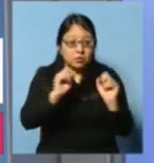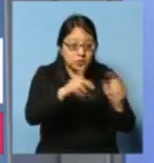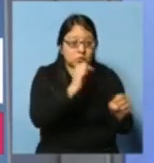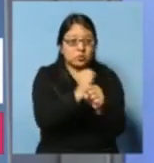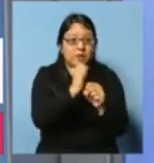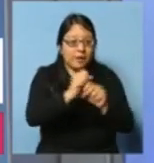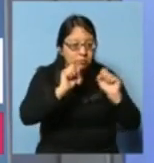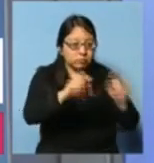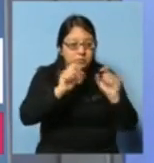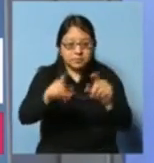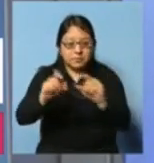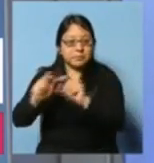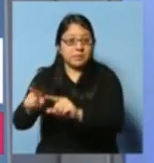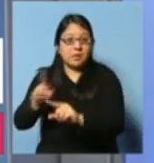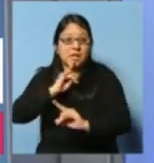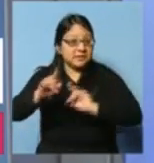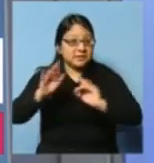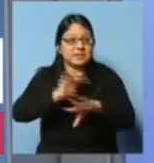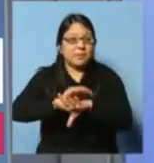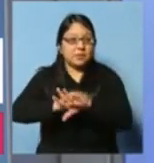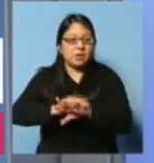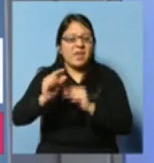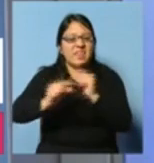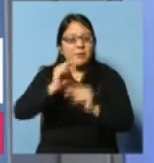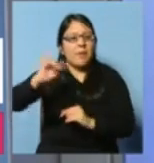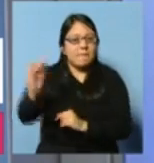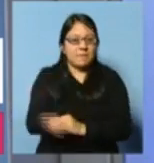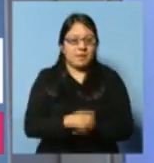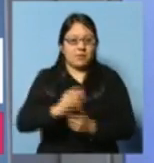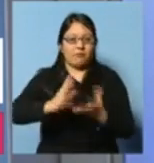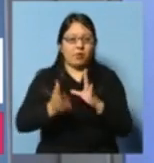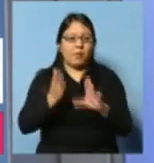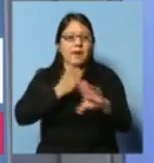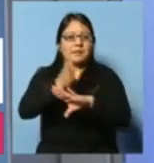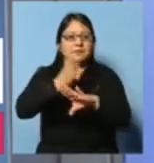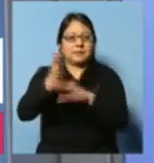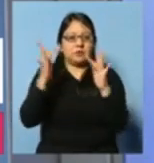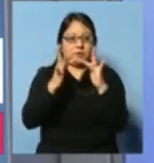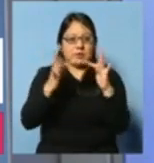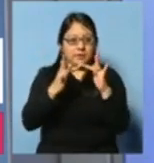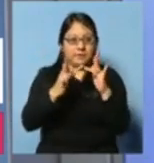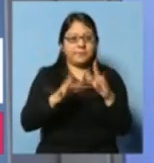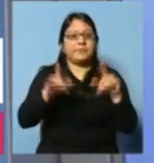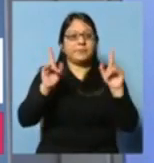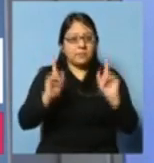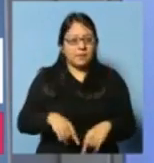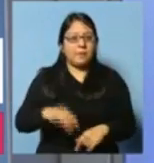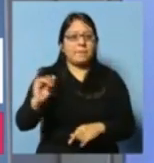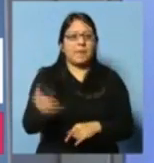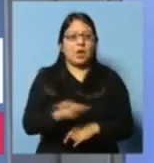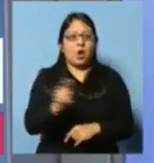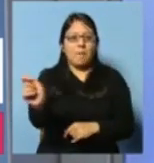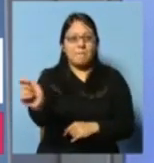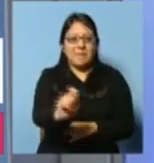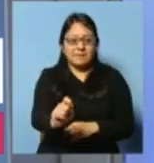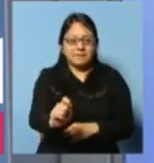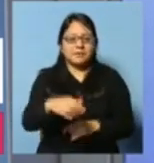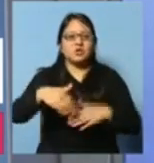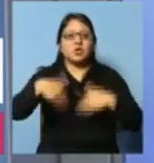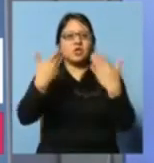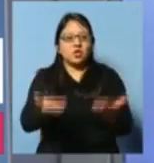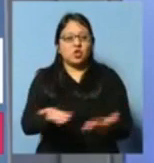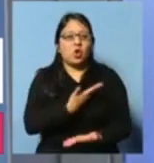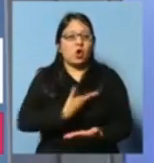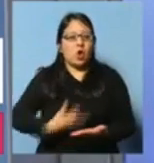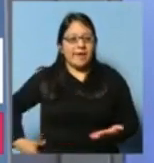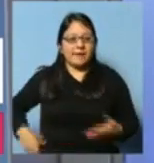corresponde lo que hacemos es mejorar el acceso a internet pero a través de allí mejorar la prestación de todos los servicios del estado a